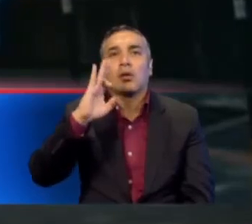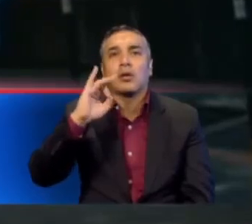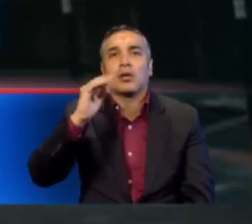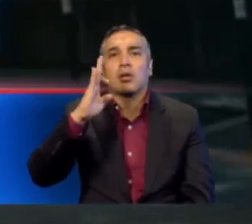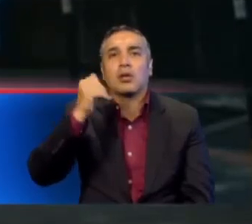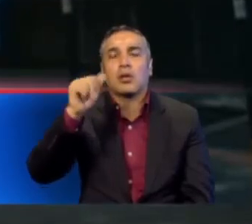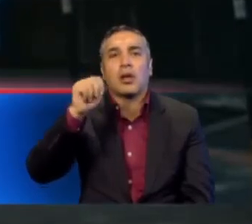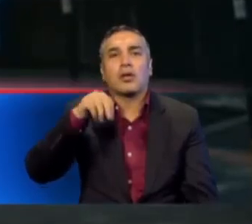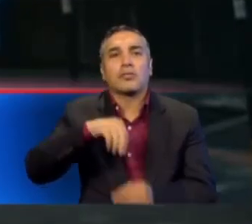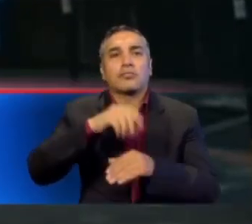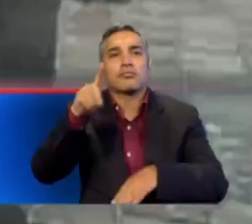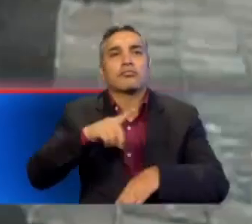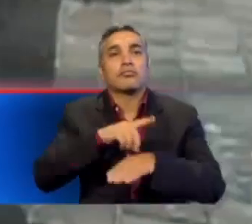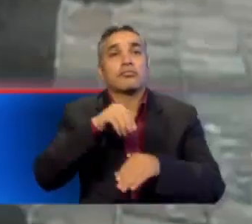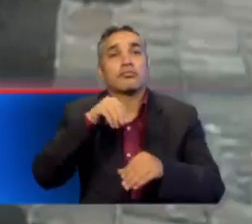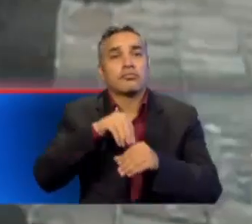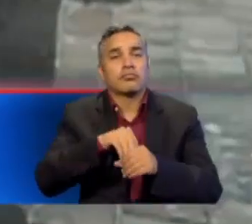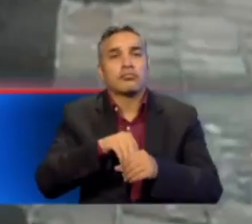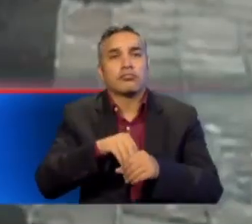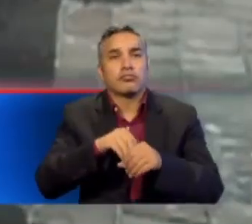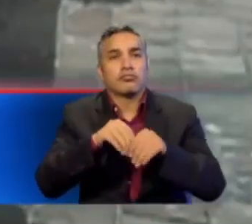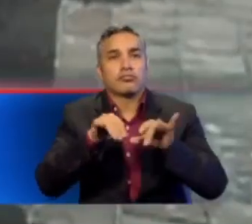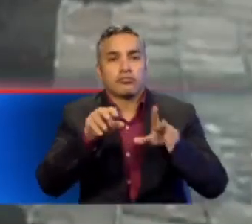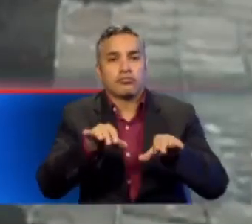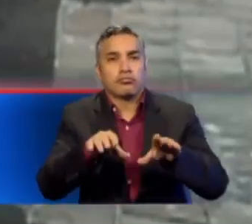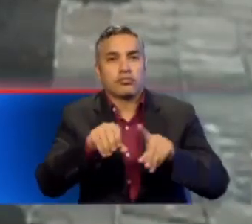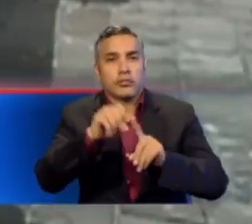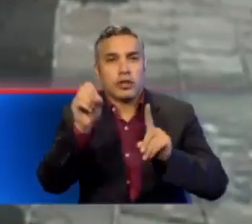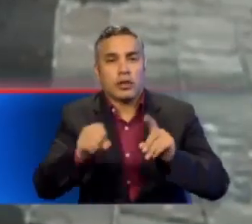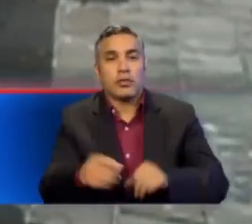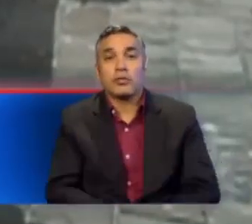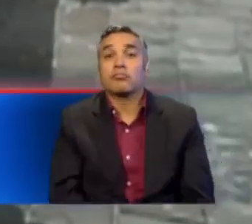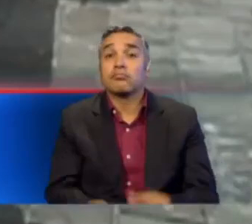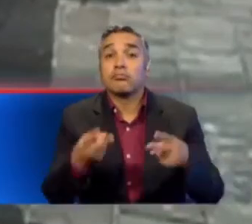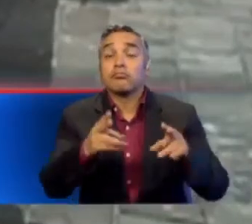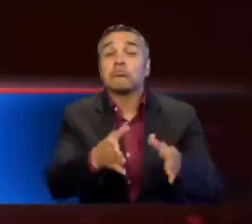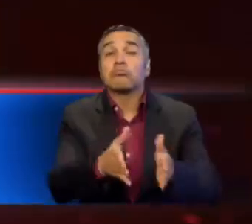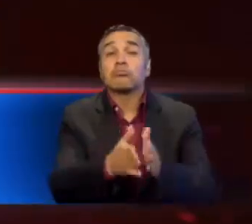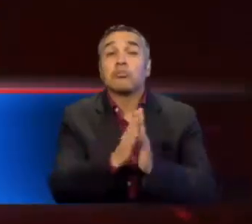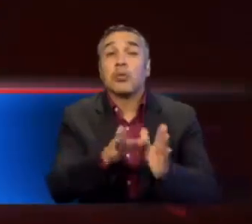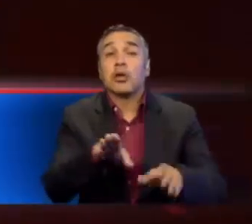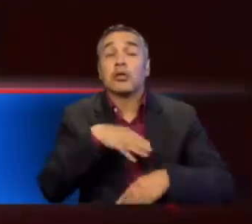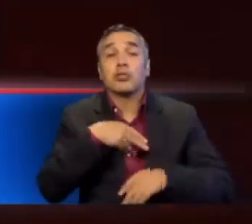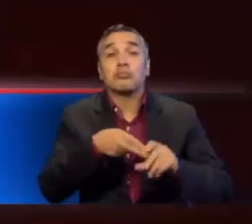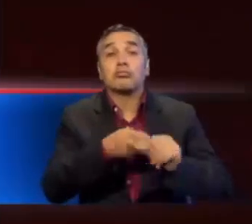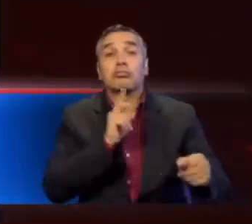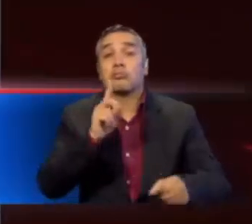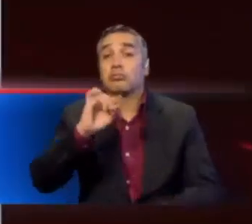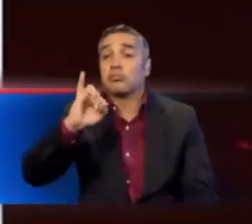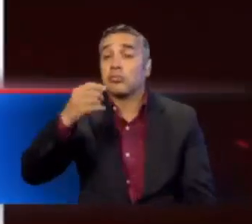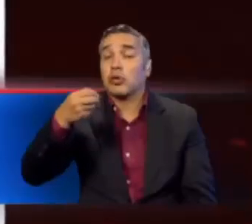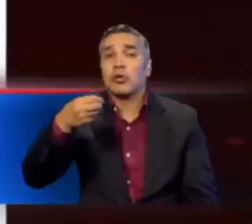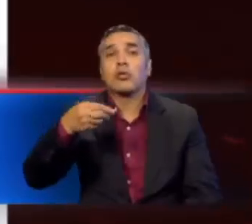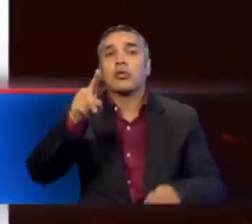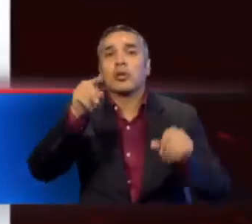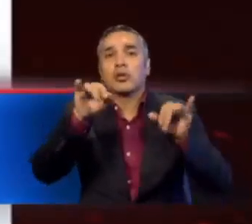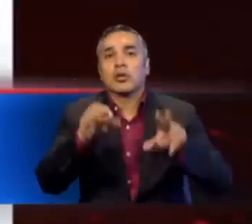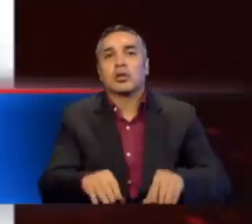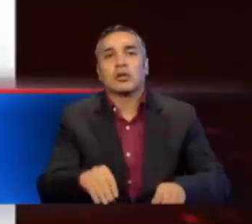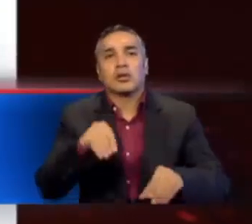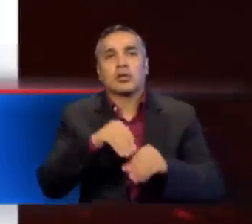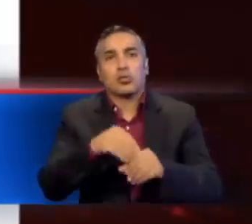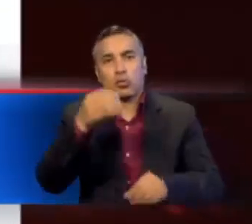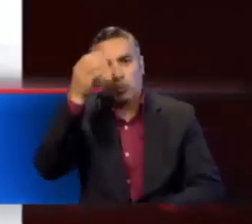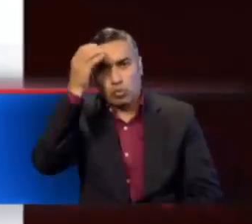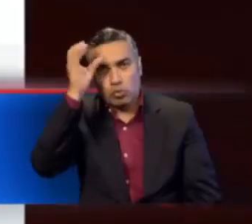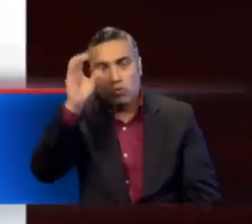Poma, director metropolitano de informática. También aceptó la renuncia de Diego Jara, que se desempeñaba como secretario de